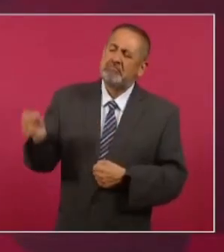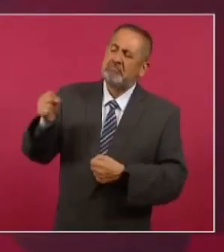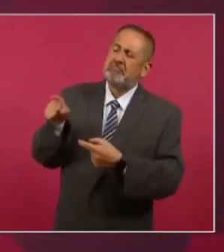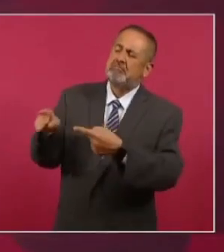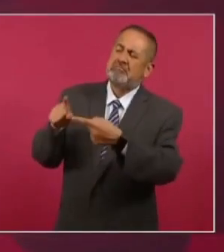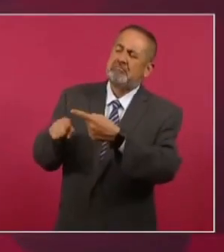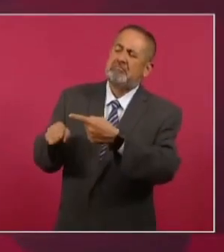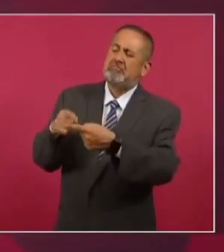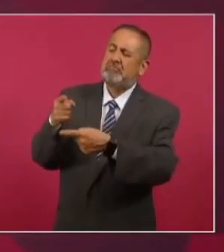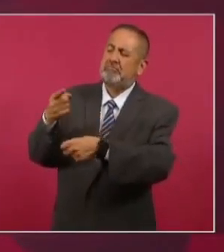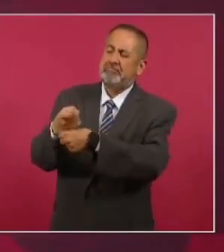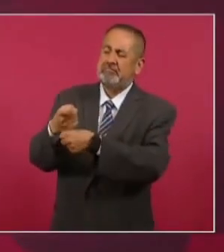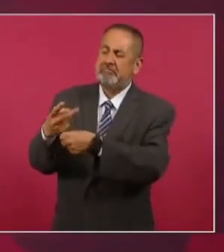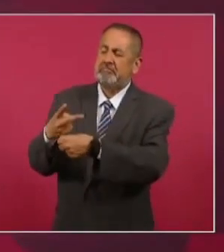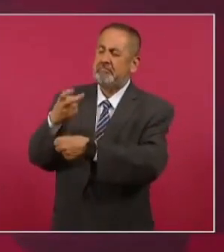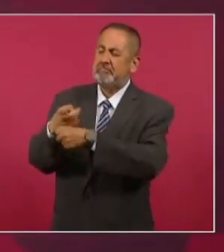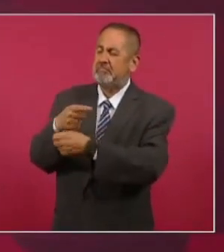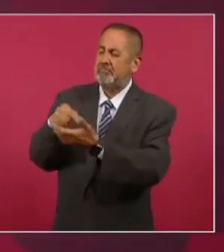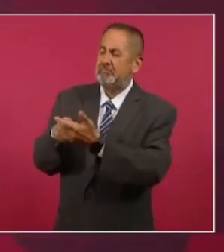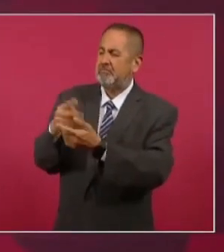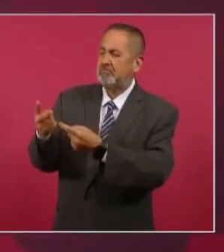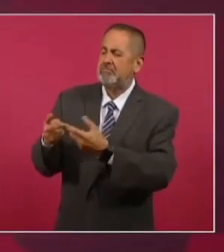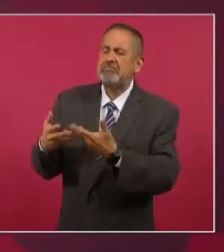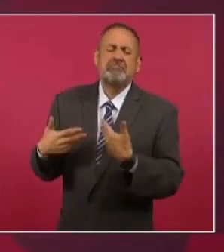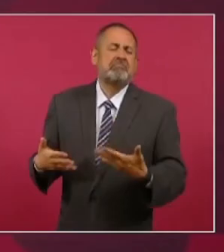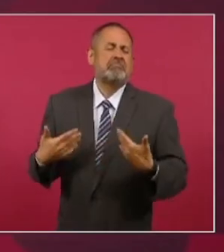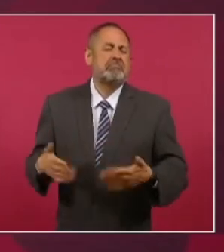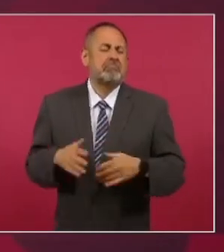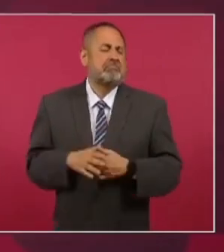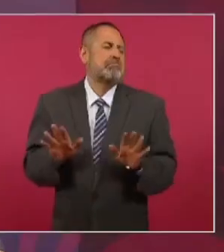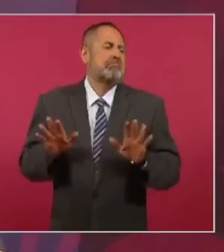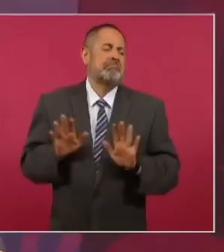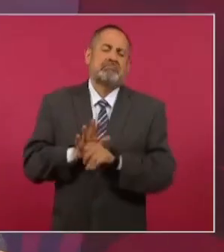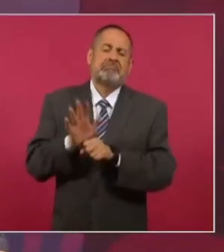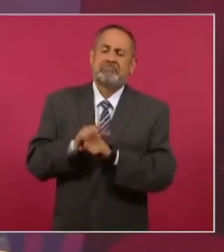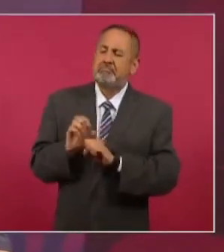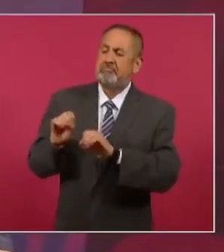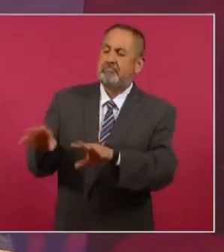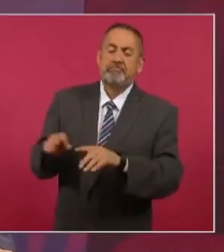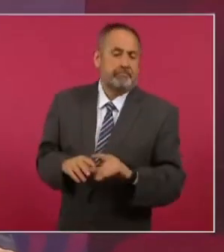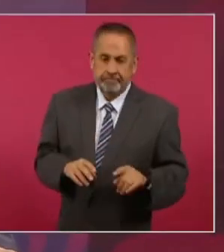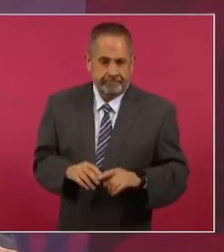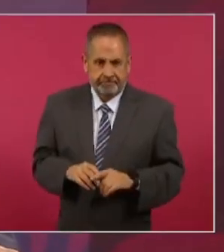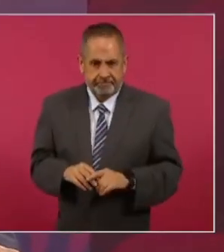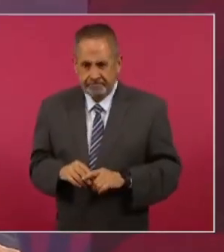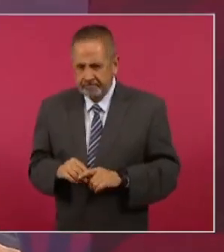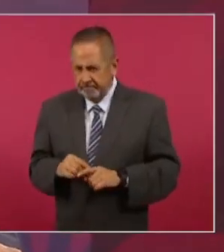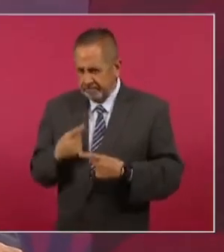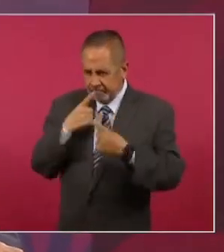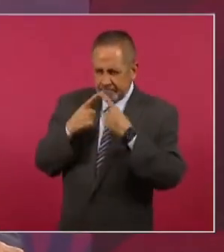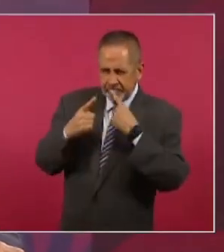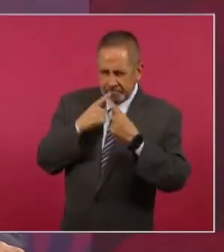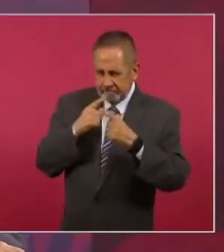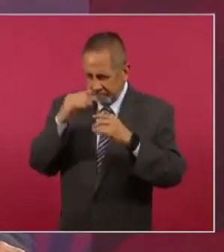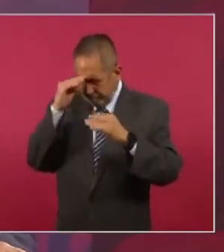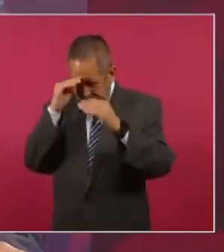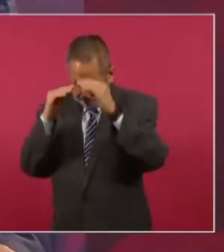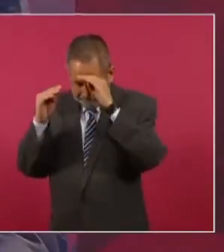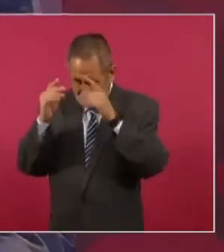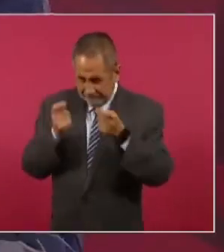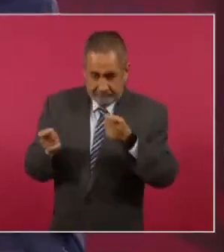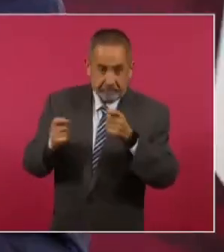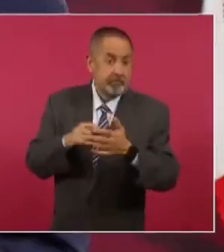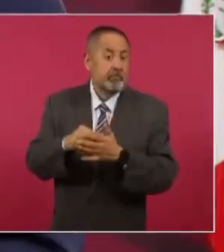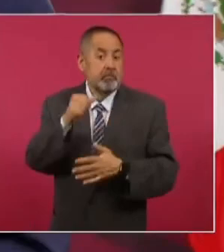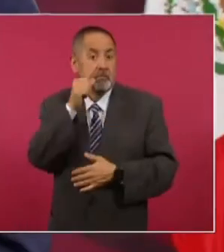y este no voy a saber qué tirarle los picheres de